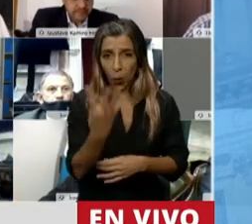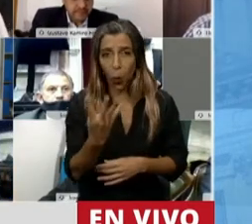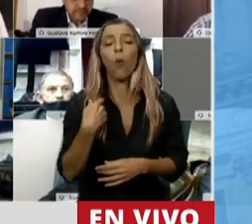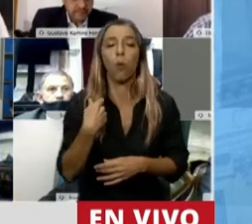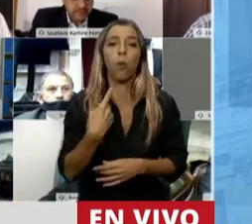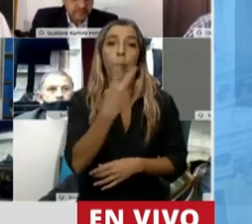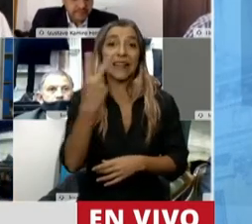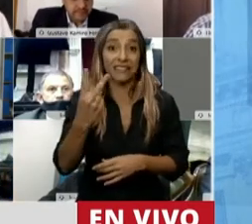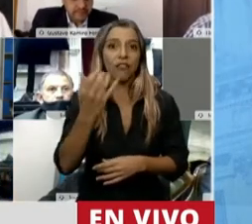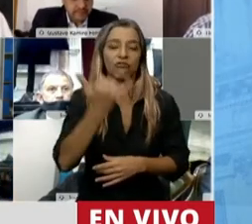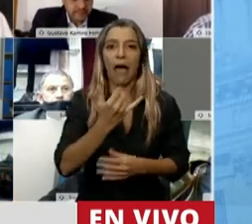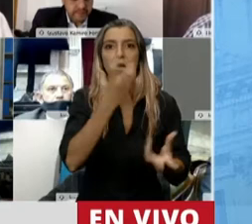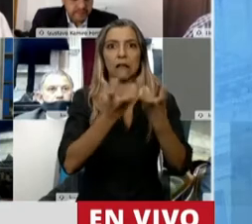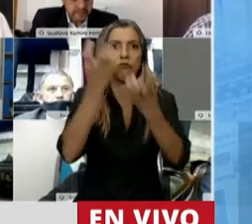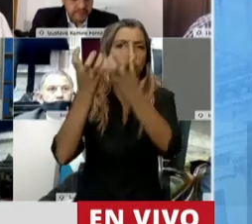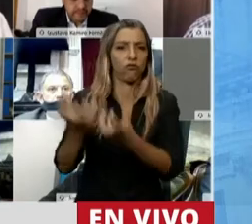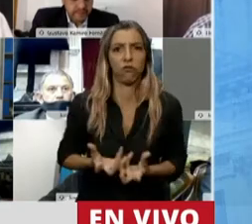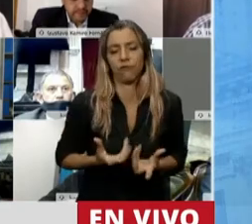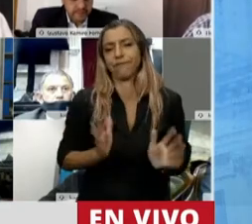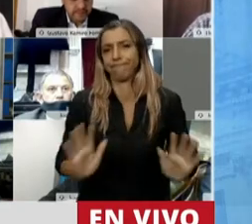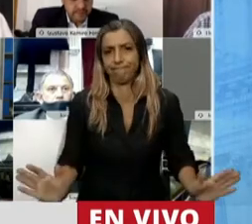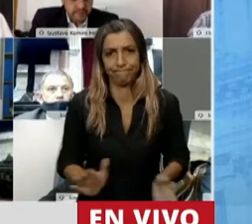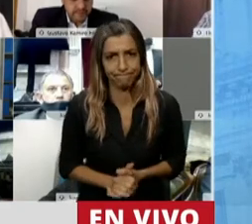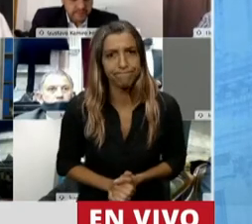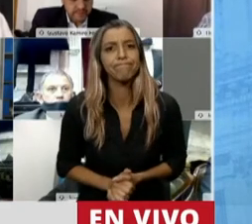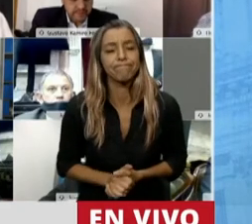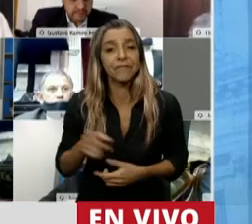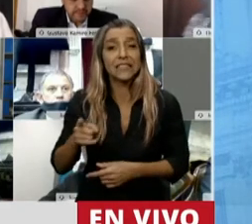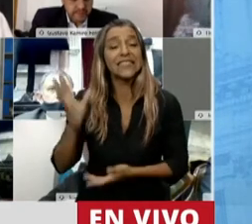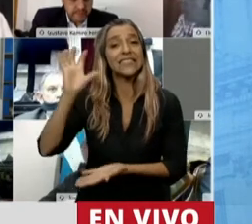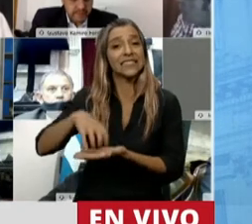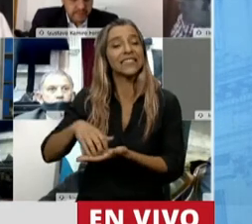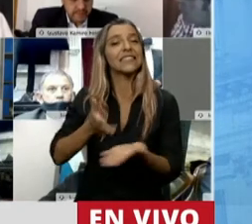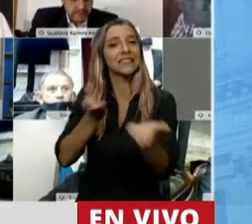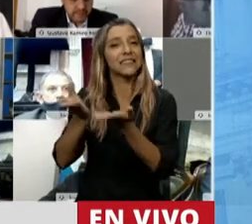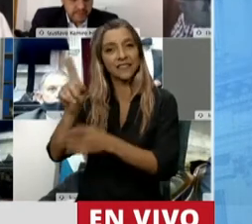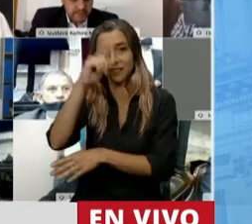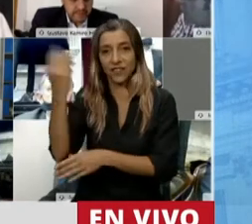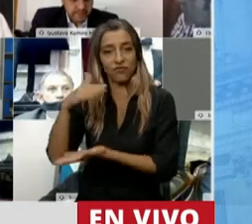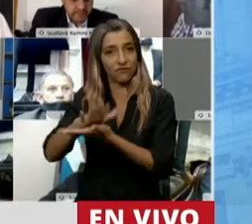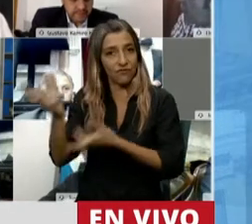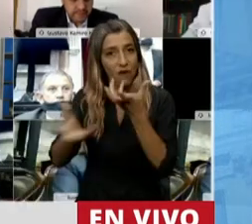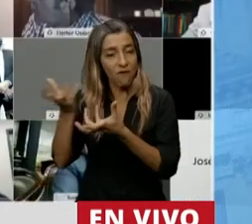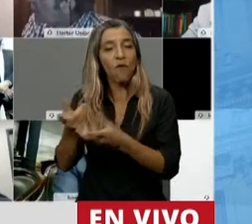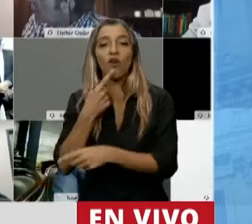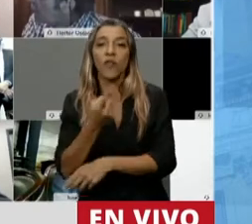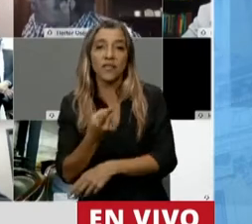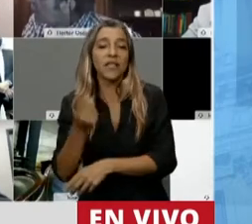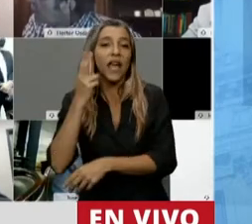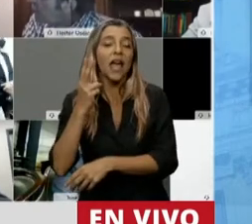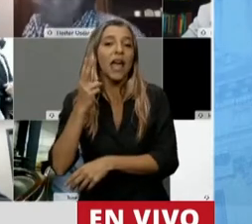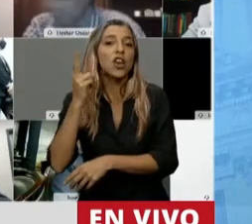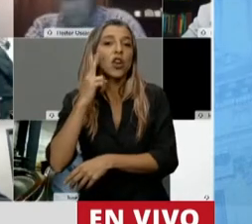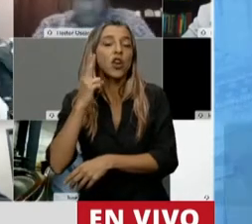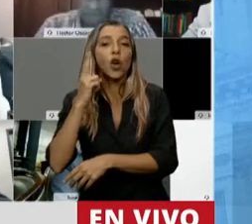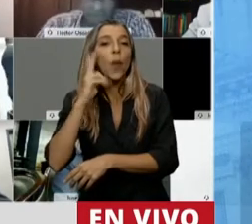provincias. Y según el Servicio Nacional del Manejo del Fuego, el 95% de esos incendios fueron producto